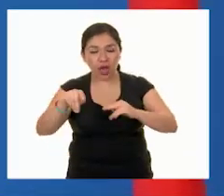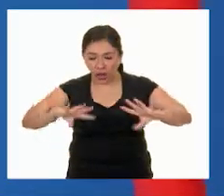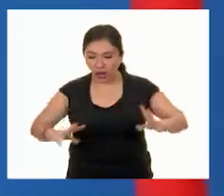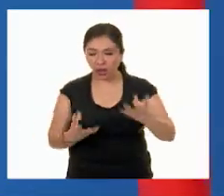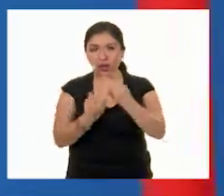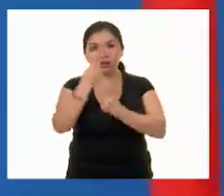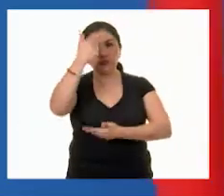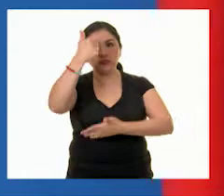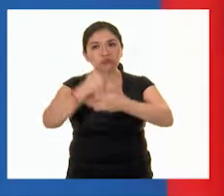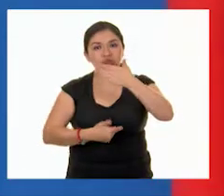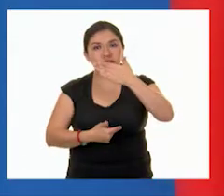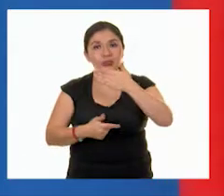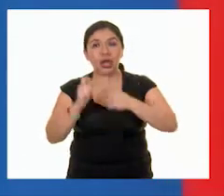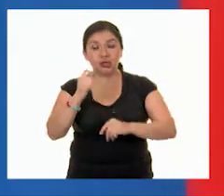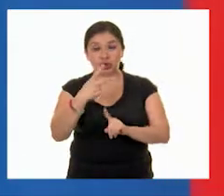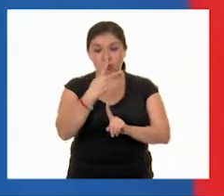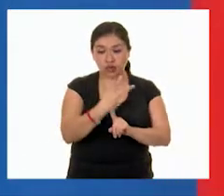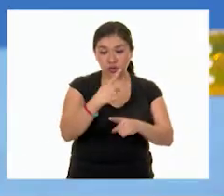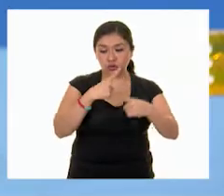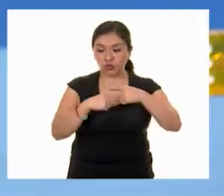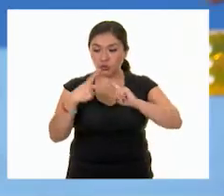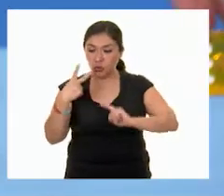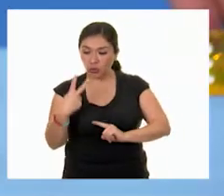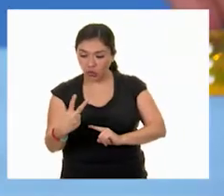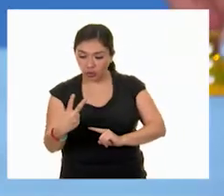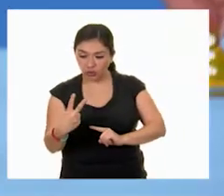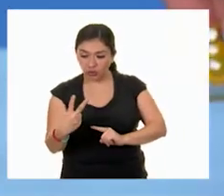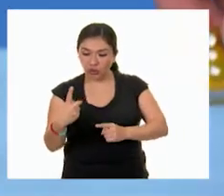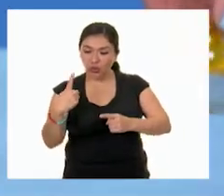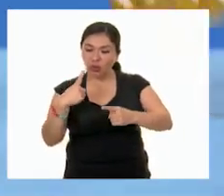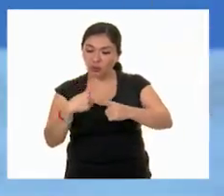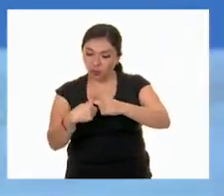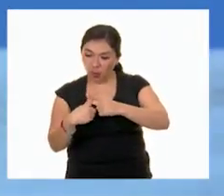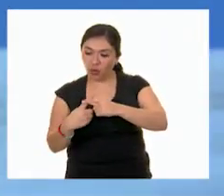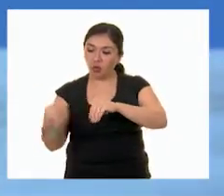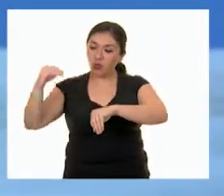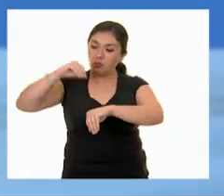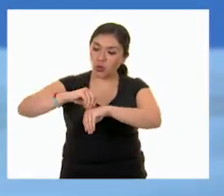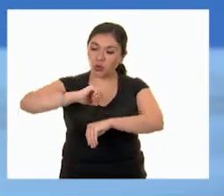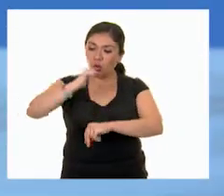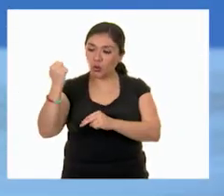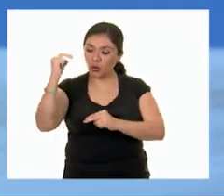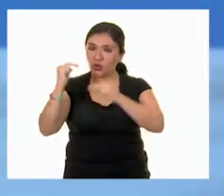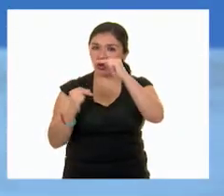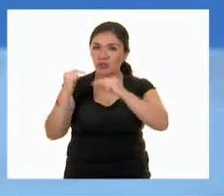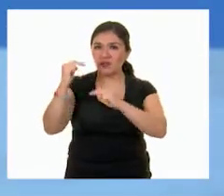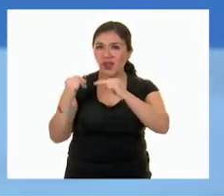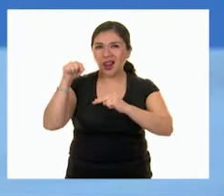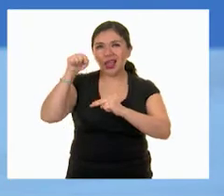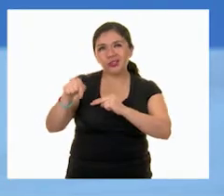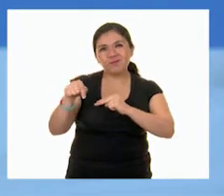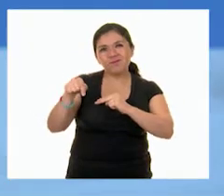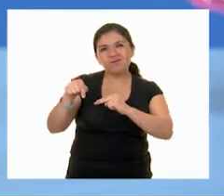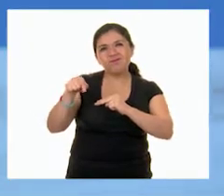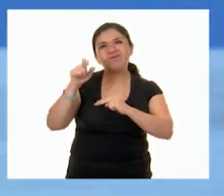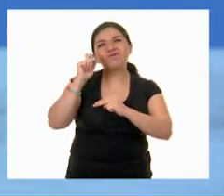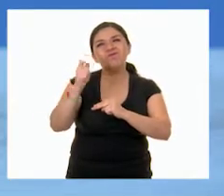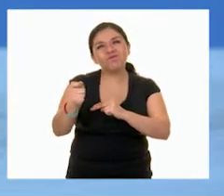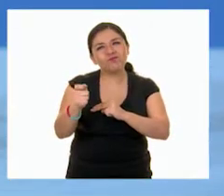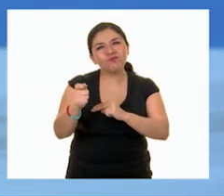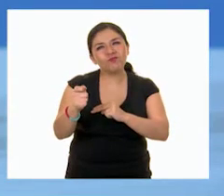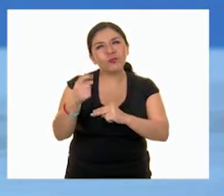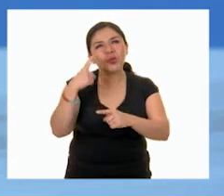medir 2 por 2. Y si le agrego el siguiente nivel, ahora va a quedar